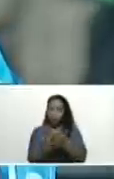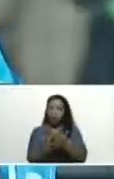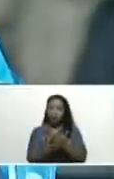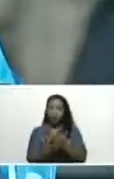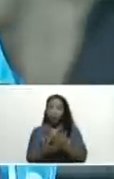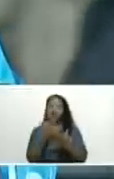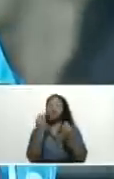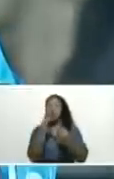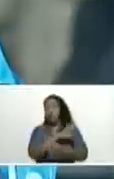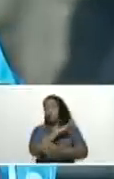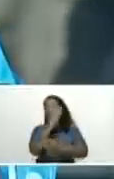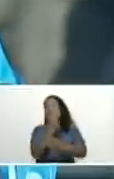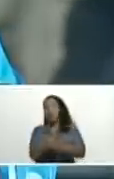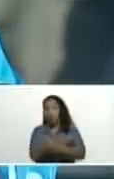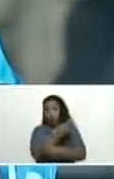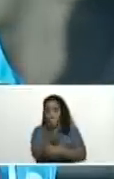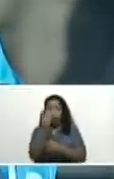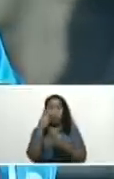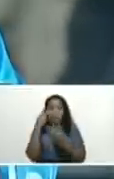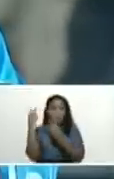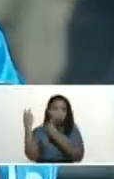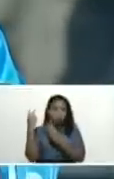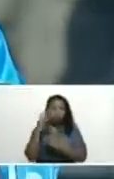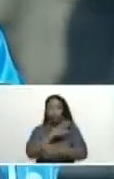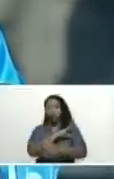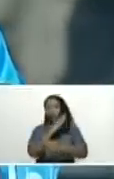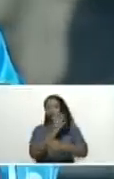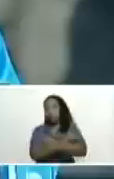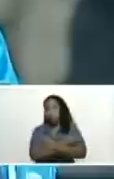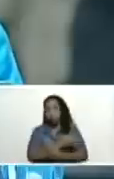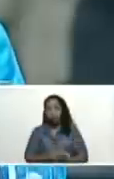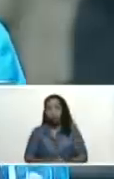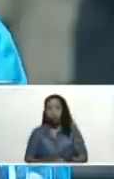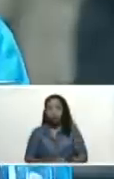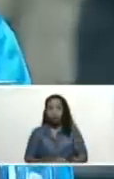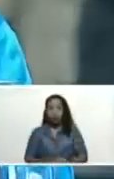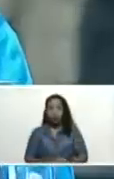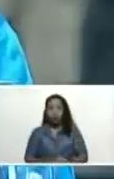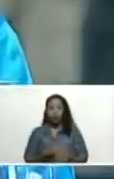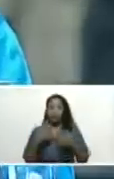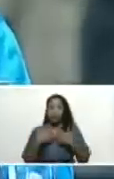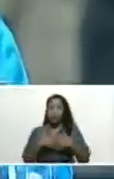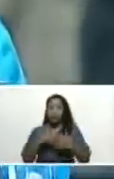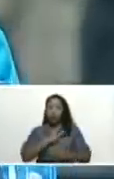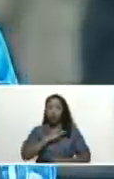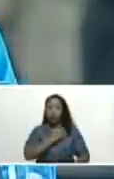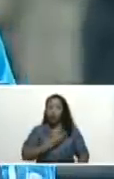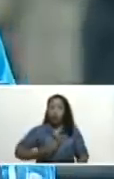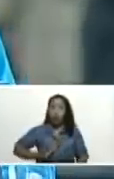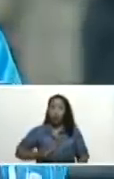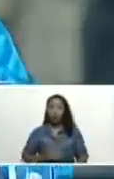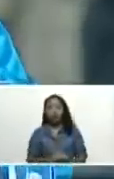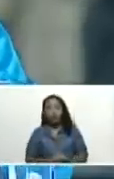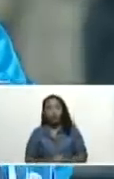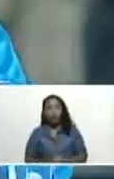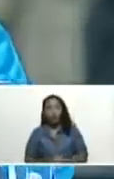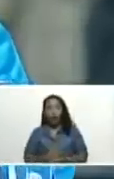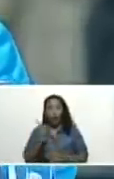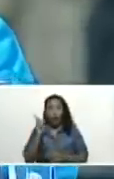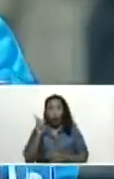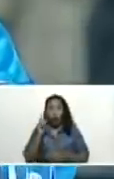Muy poderoso, muy poderoso. Empresarios que terminaron